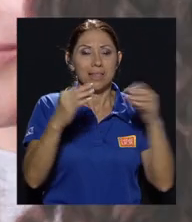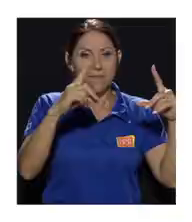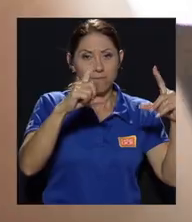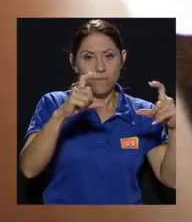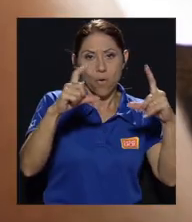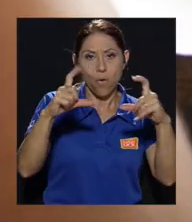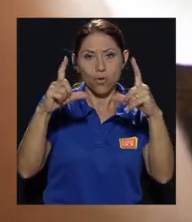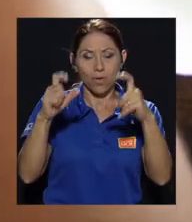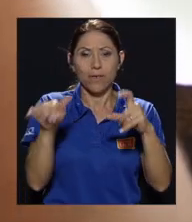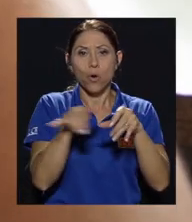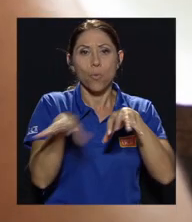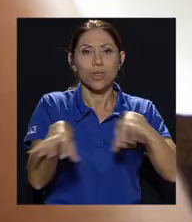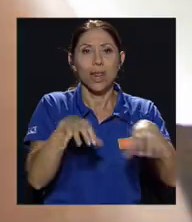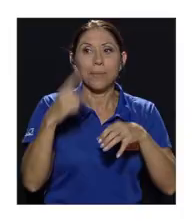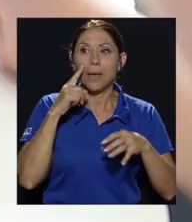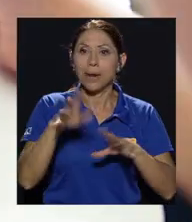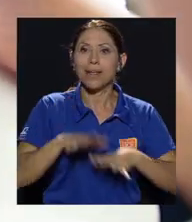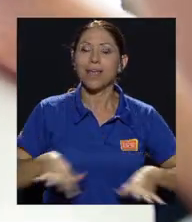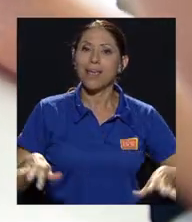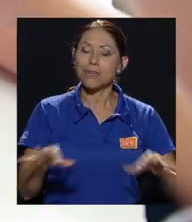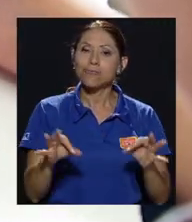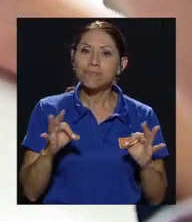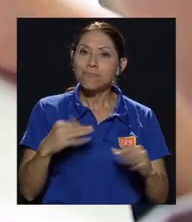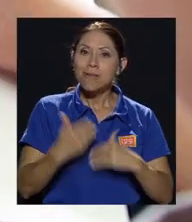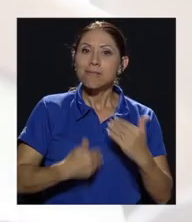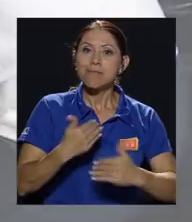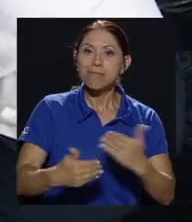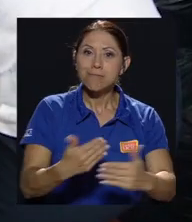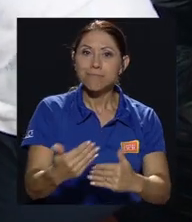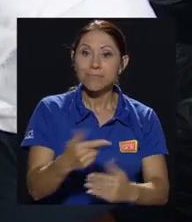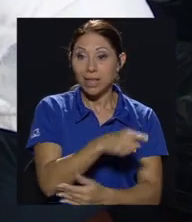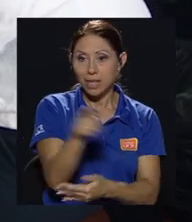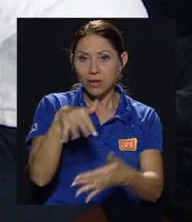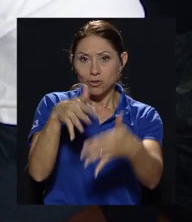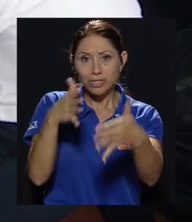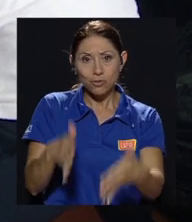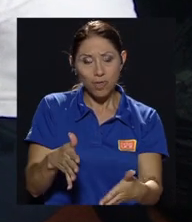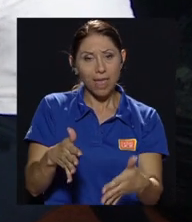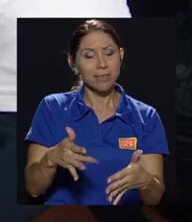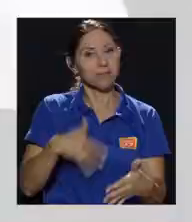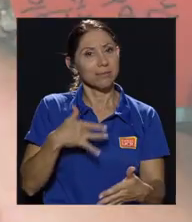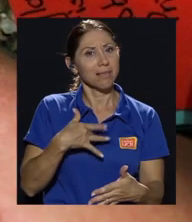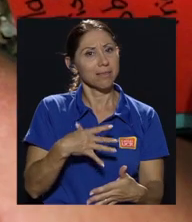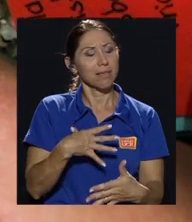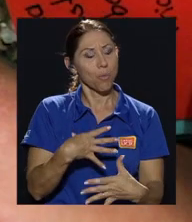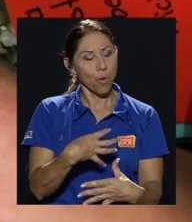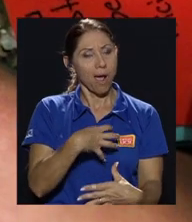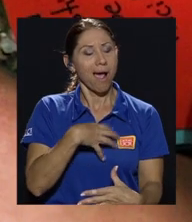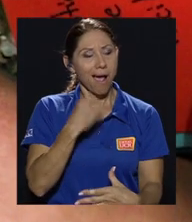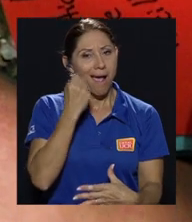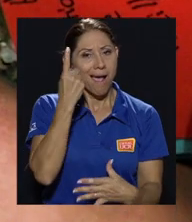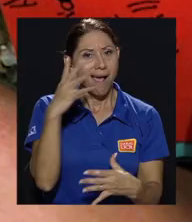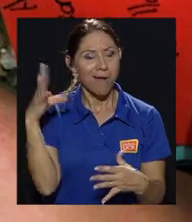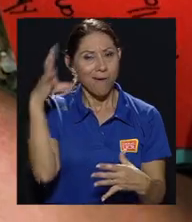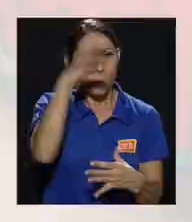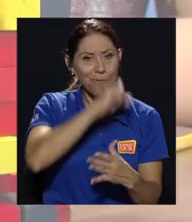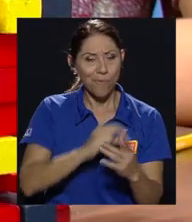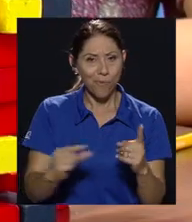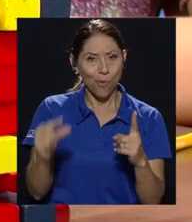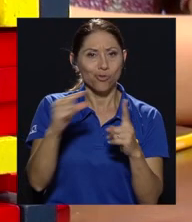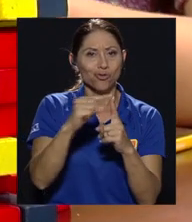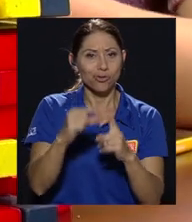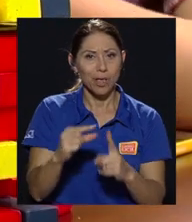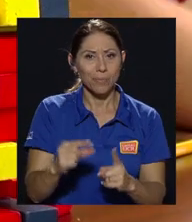fotografía como dinámicas rompehielos. Esto genera en las y los estudiantes la apropiación de conceptos de una manera divertida